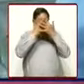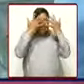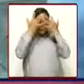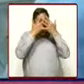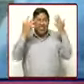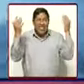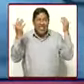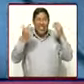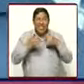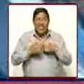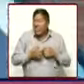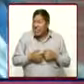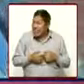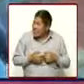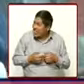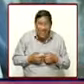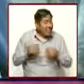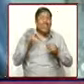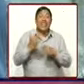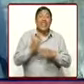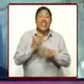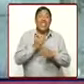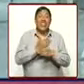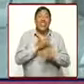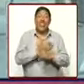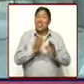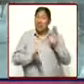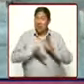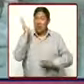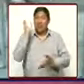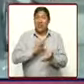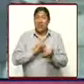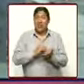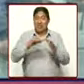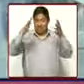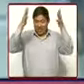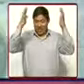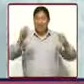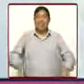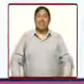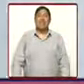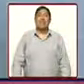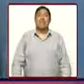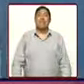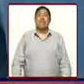estás ya recuperando. Estás recuperando, ¿no? Sí. Vámonos donde el doctor. Ya. Vamos entonces. Ya.